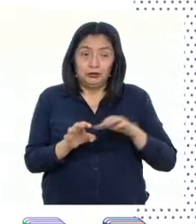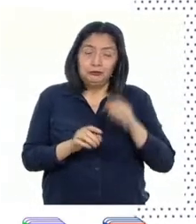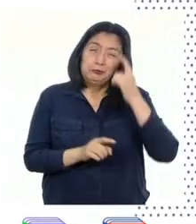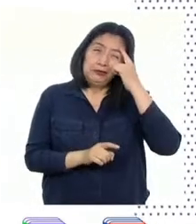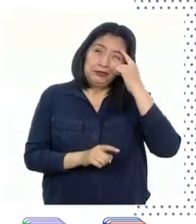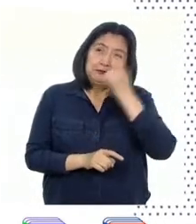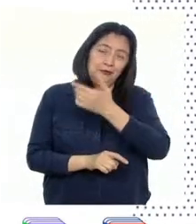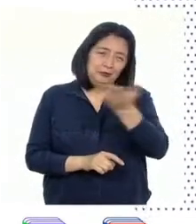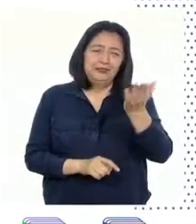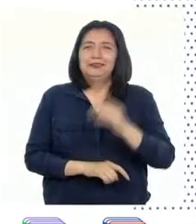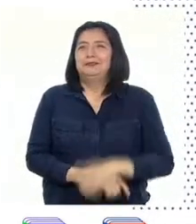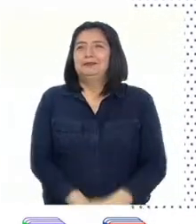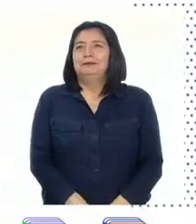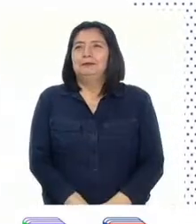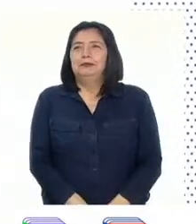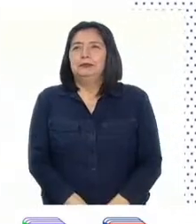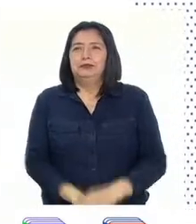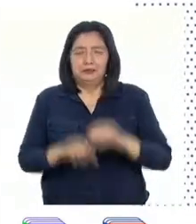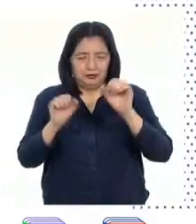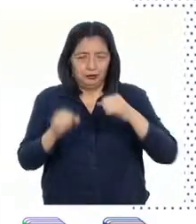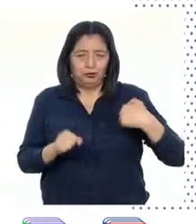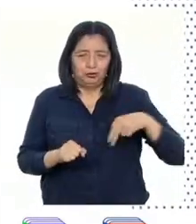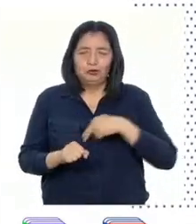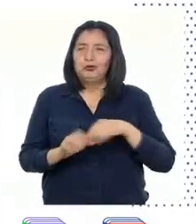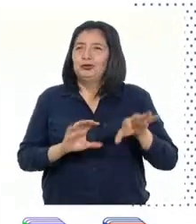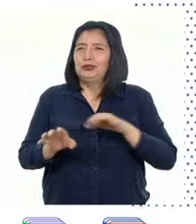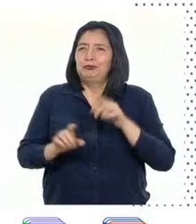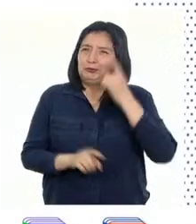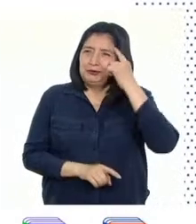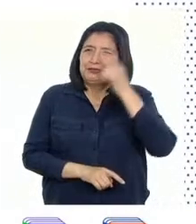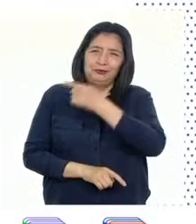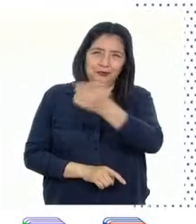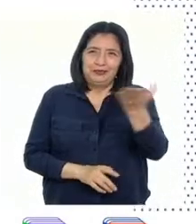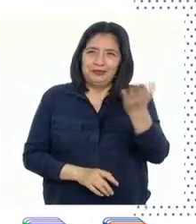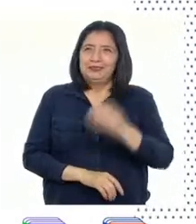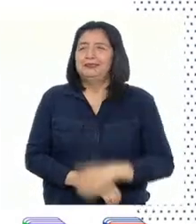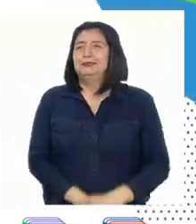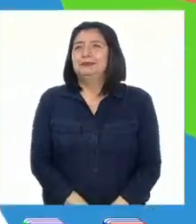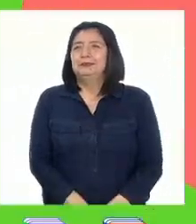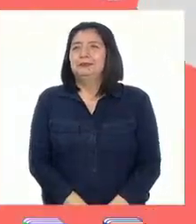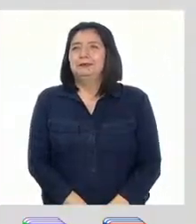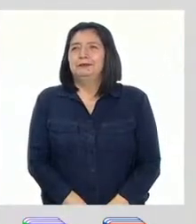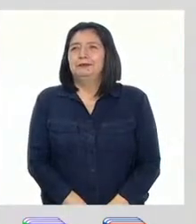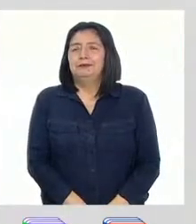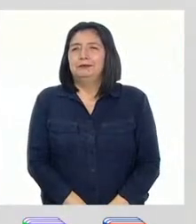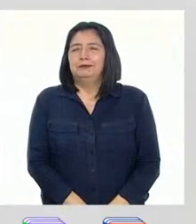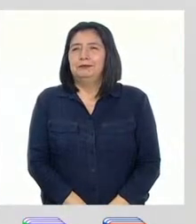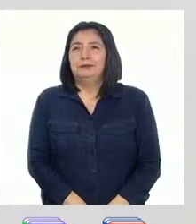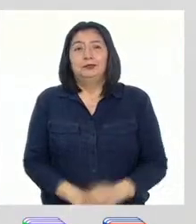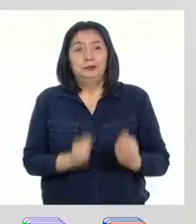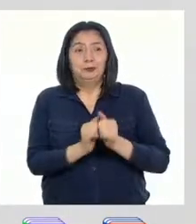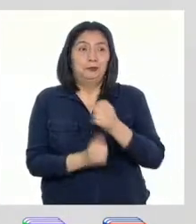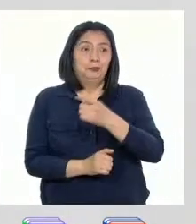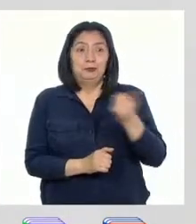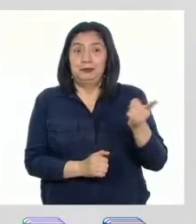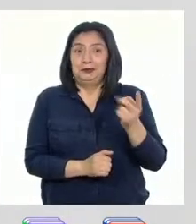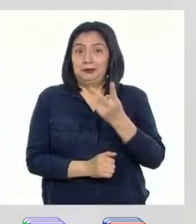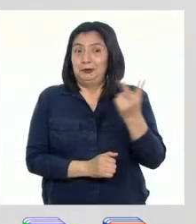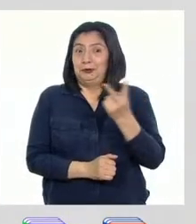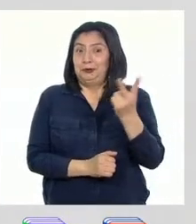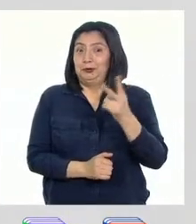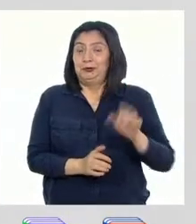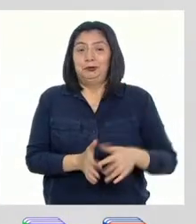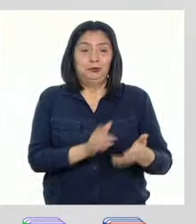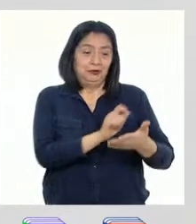pensando en ustedes. Lo hicimos pensando en ustedes. Junto a ellas, estas dos